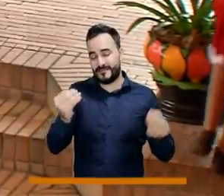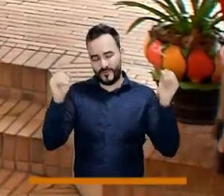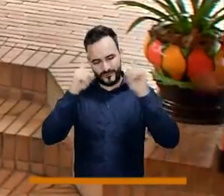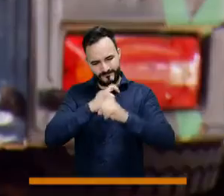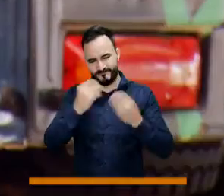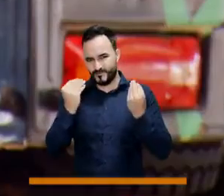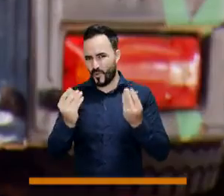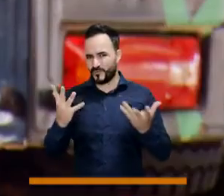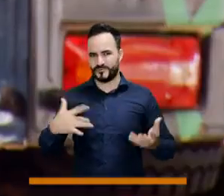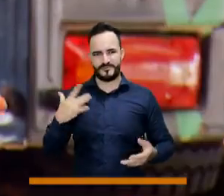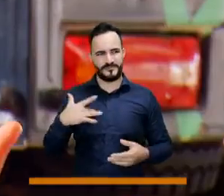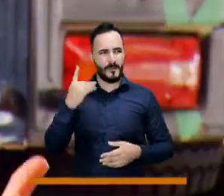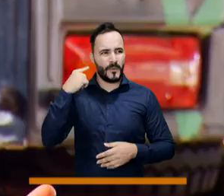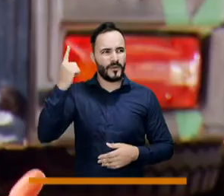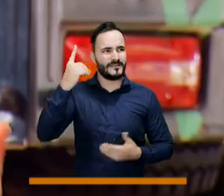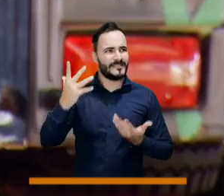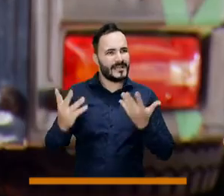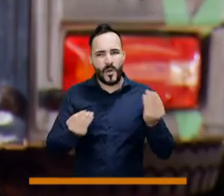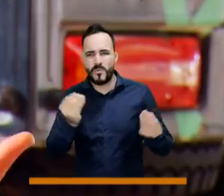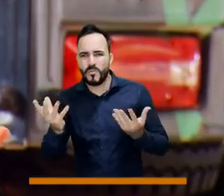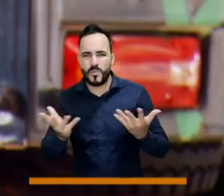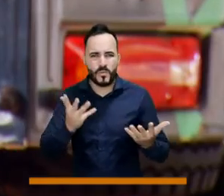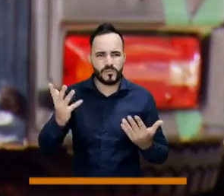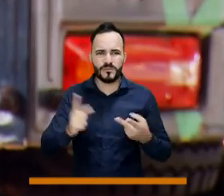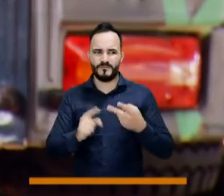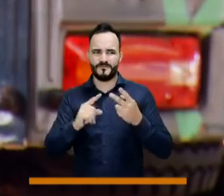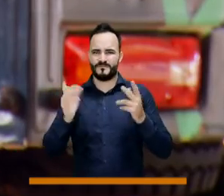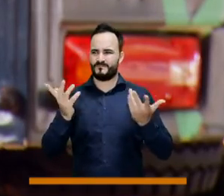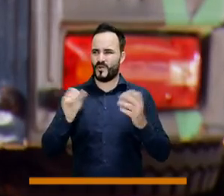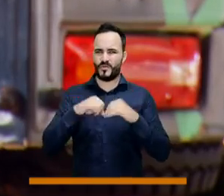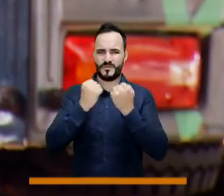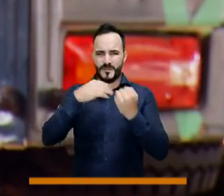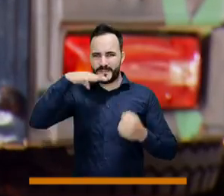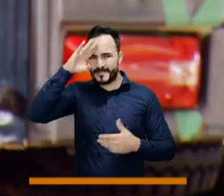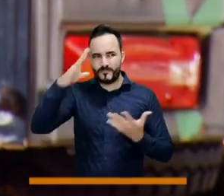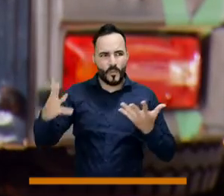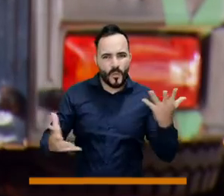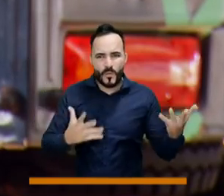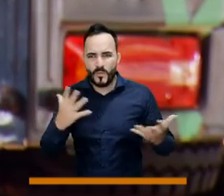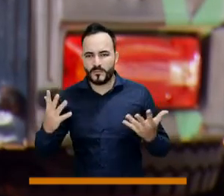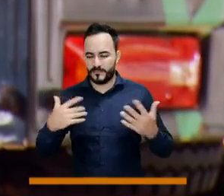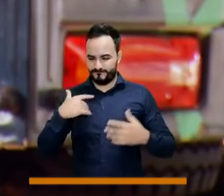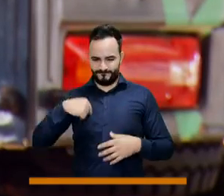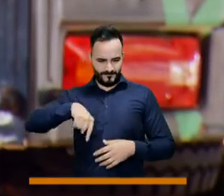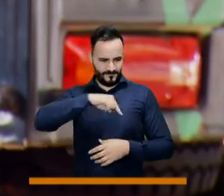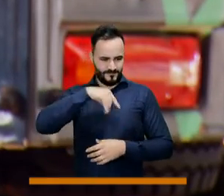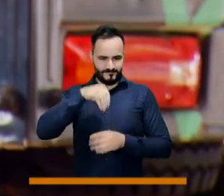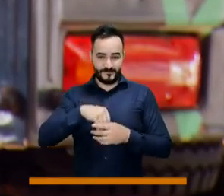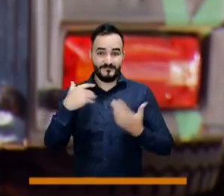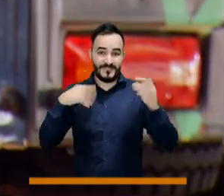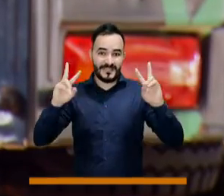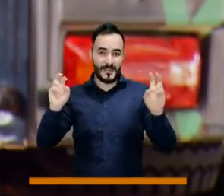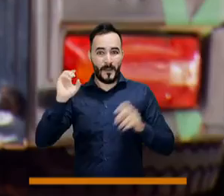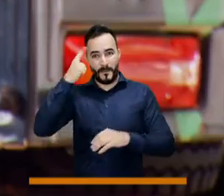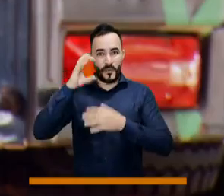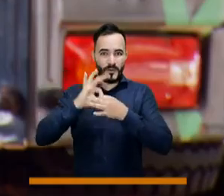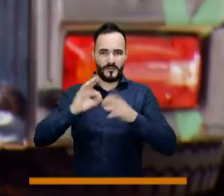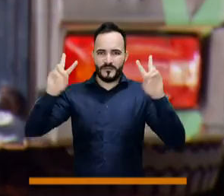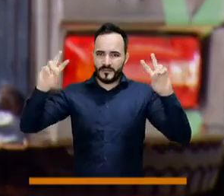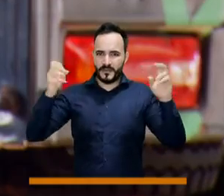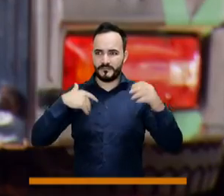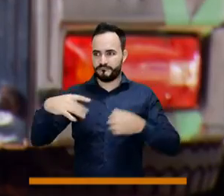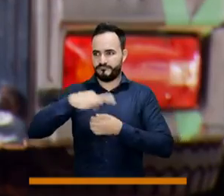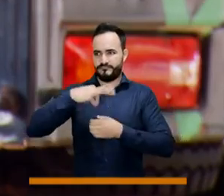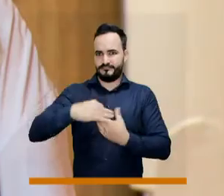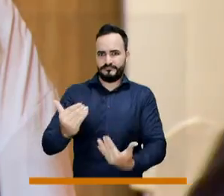que hacer nosotros desde la política, desde el Consejo de Medellín, desde nuestros cargos de elección popular, para que haya más liderazgos que afloren en los territorios